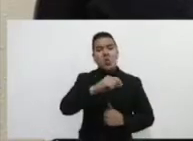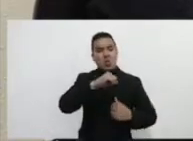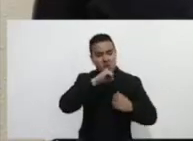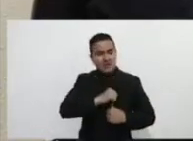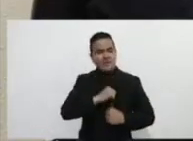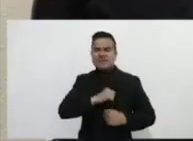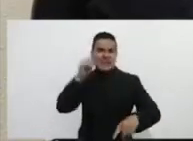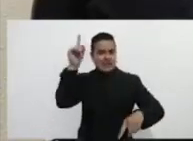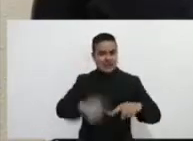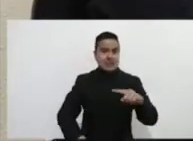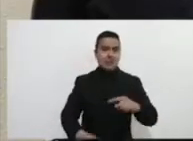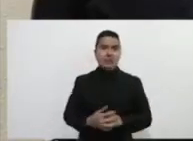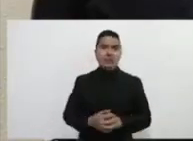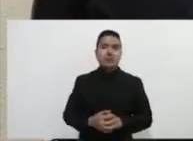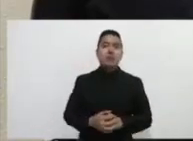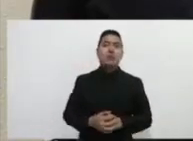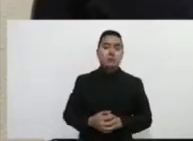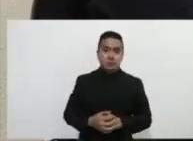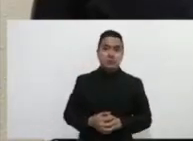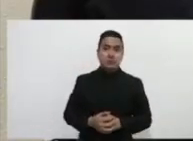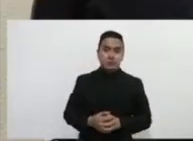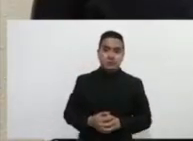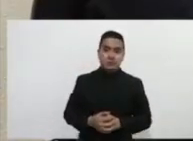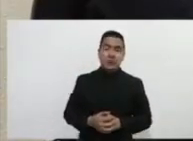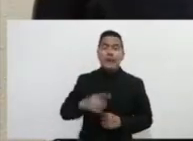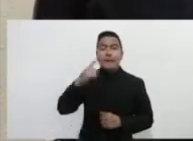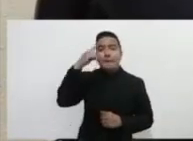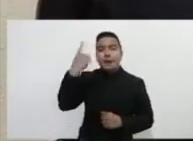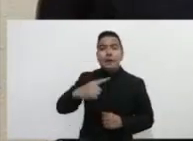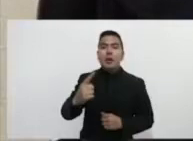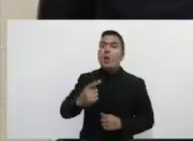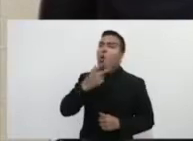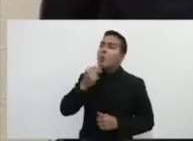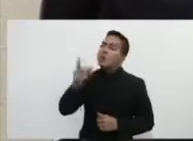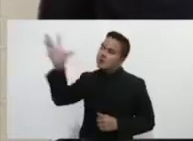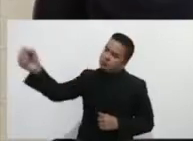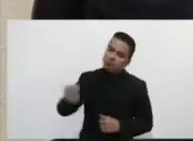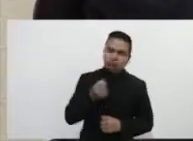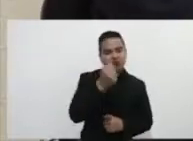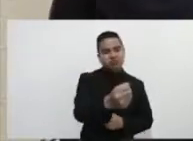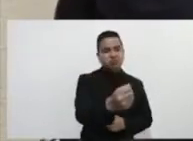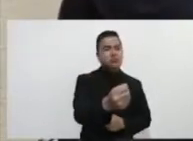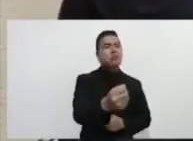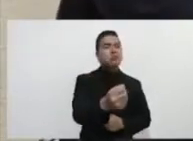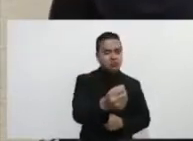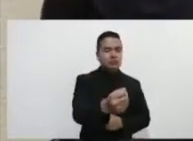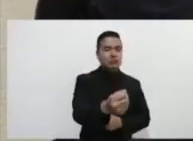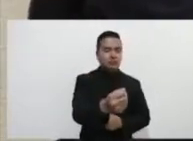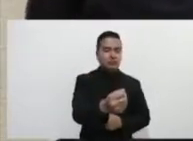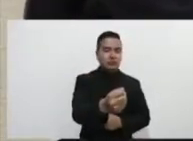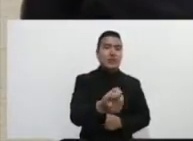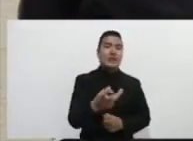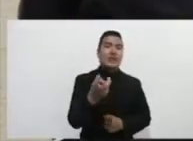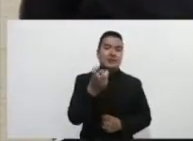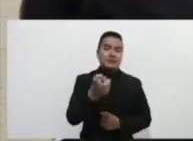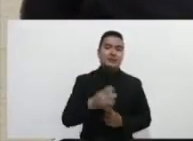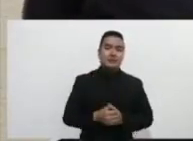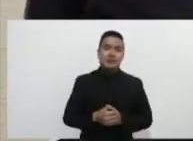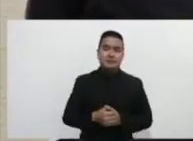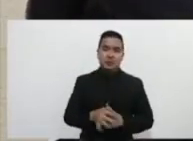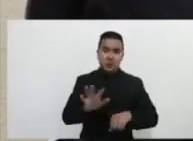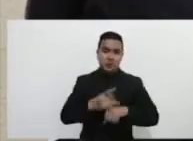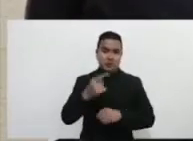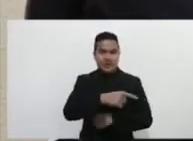candidatura, pero no para que una mujer asuma esta función, sino para que la asuma un hombre, para que la asuma un hombre. Claro. Entonces, por eso es una violencia